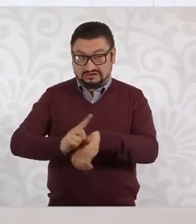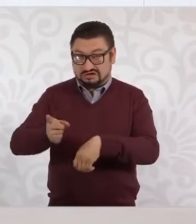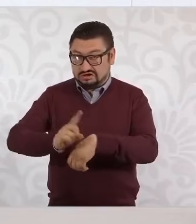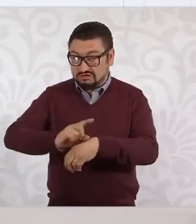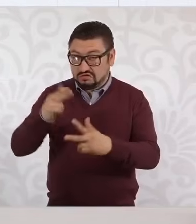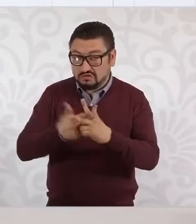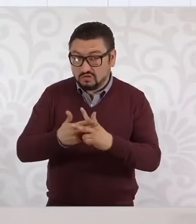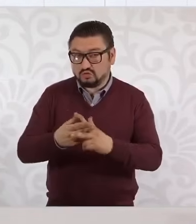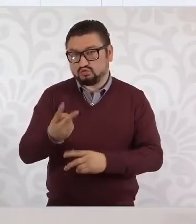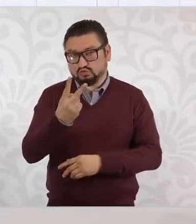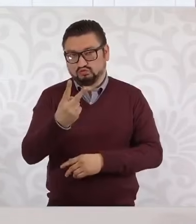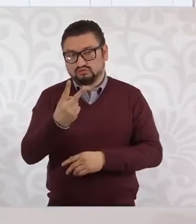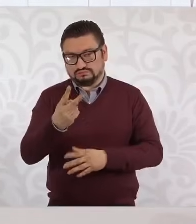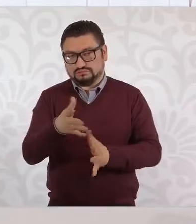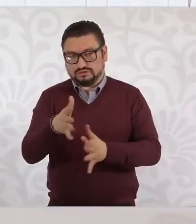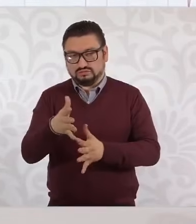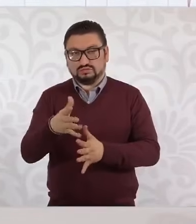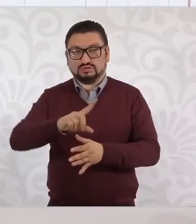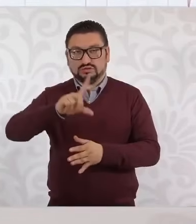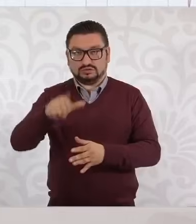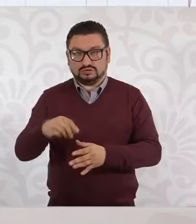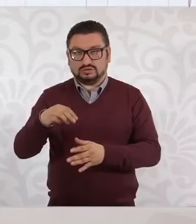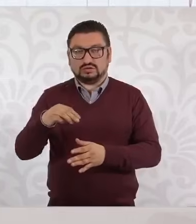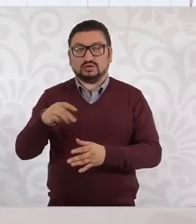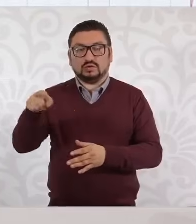menos. Y luego viene Mancera,